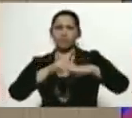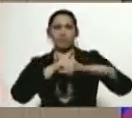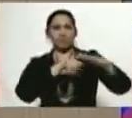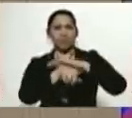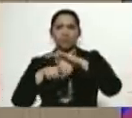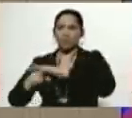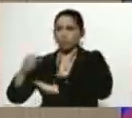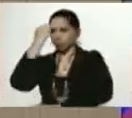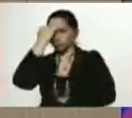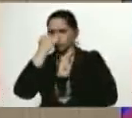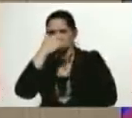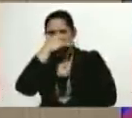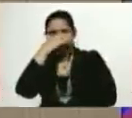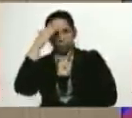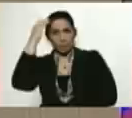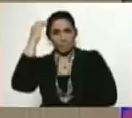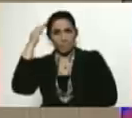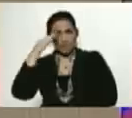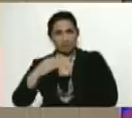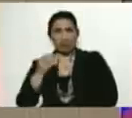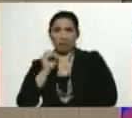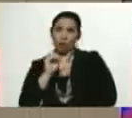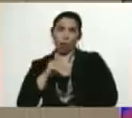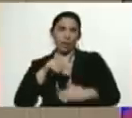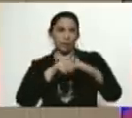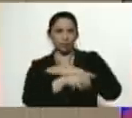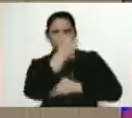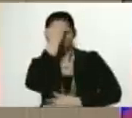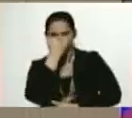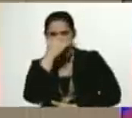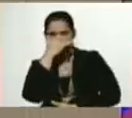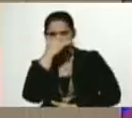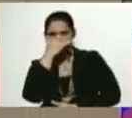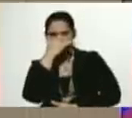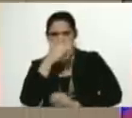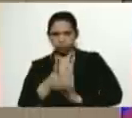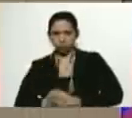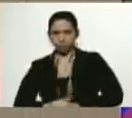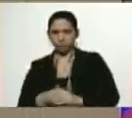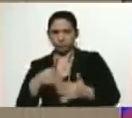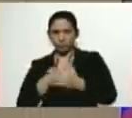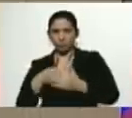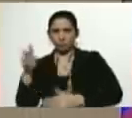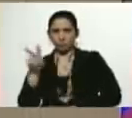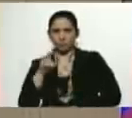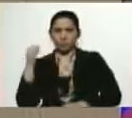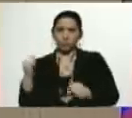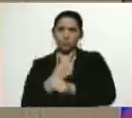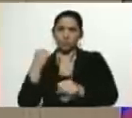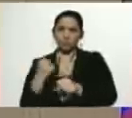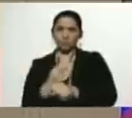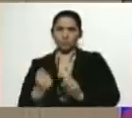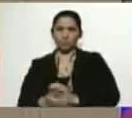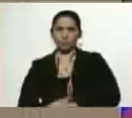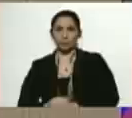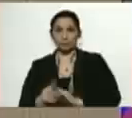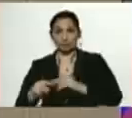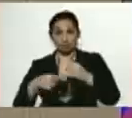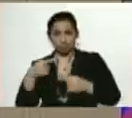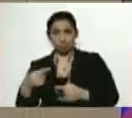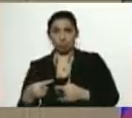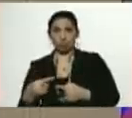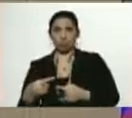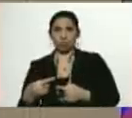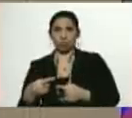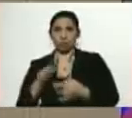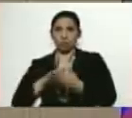incursiones militares o a incursiones mercenarias, paramilitares contra Venezuela. Y trabajemos. Después